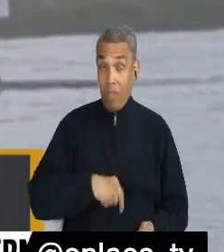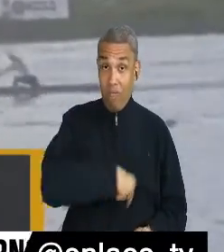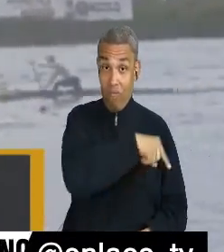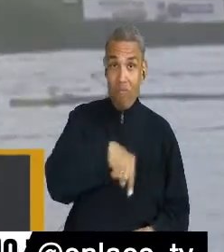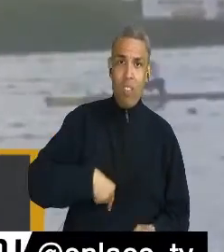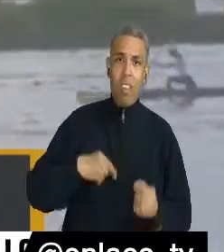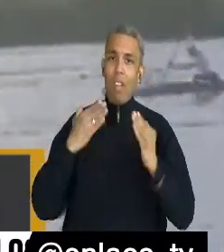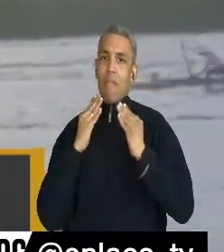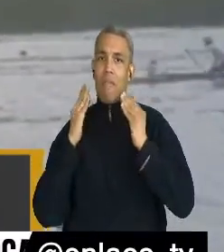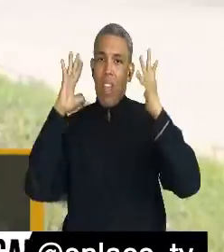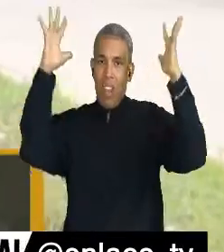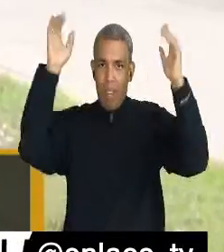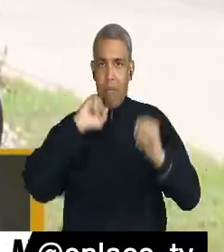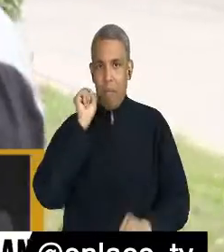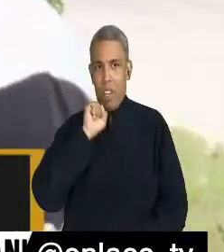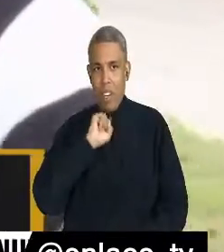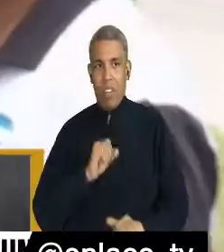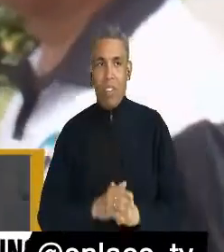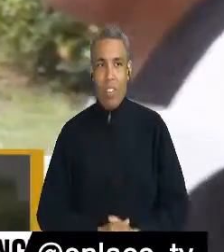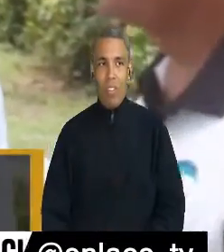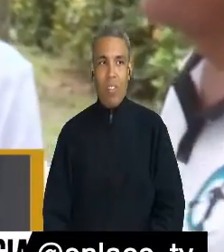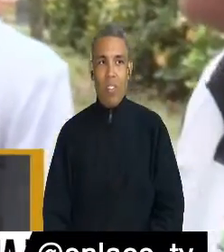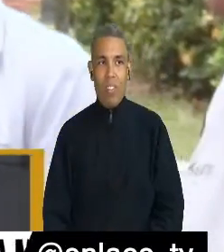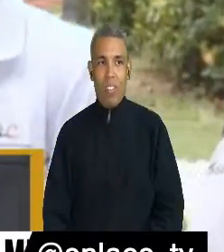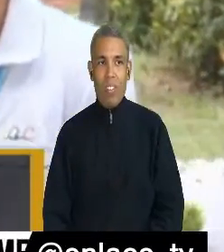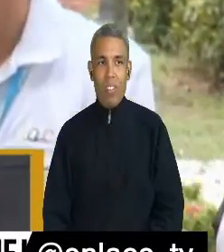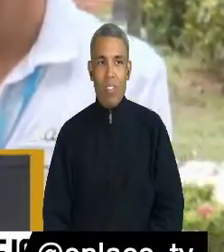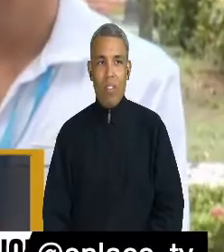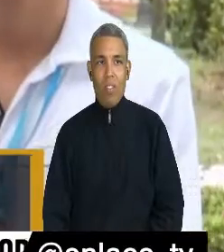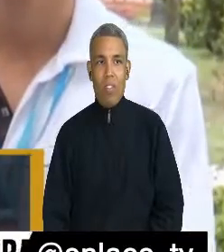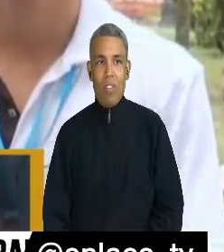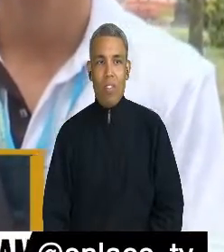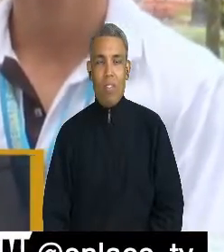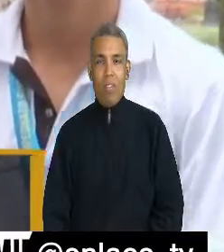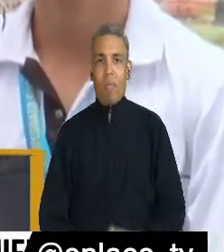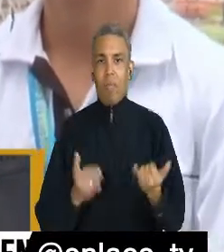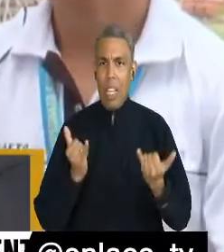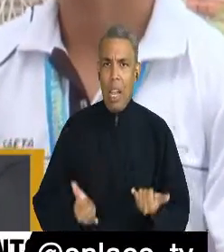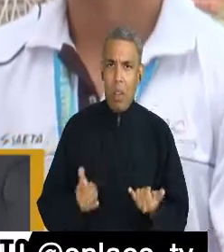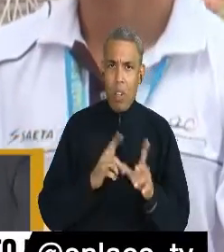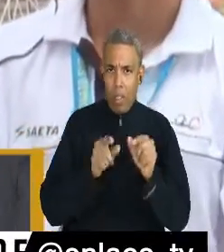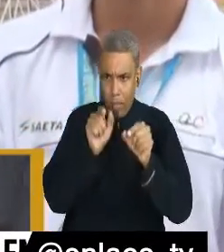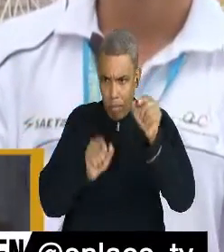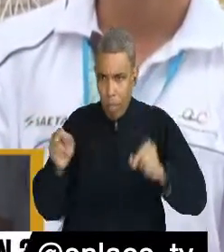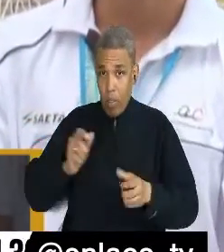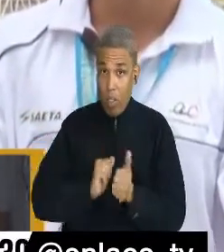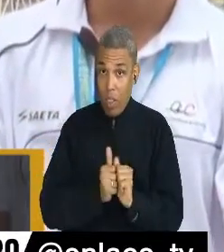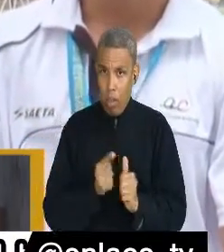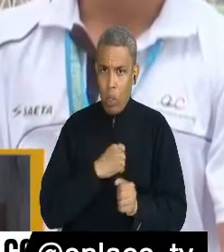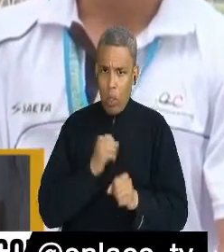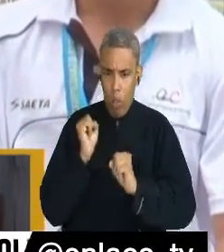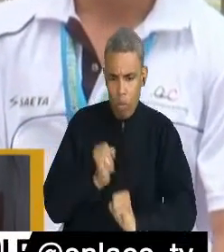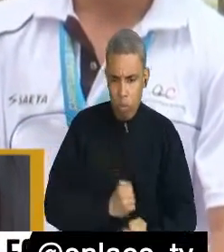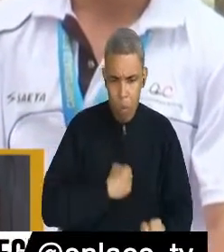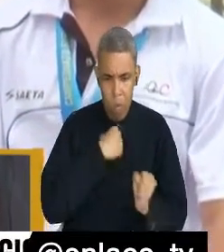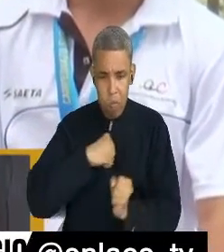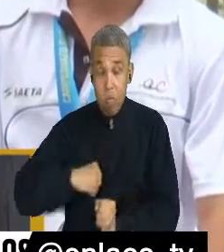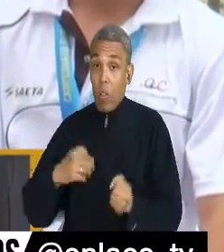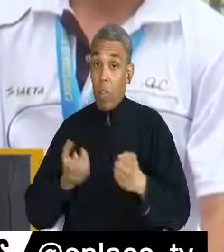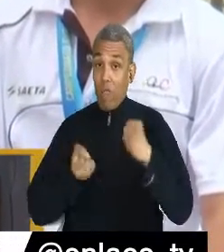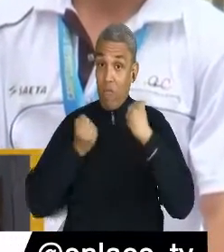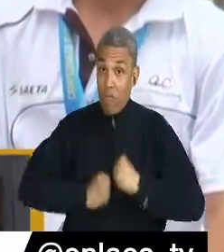cumpleaños barrancabermeja el cumpleaños ese es el mensaje entonces nuestros deportistas de canotaje que con mucho esfuerzo mucho sacrificio han logrado